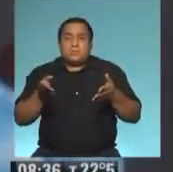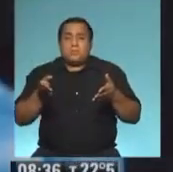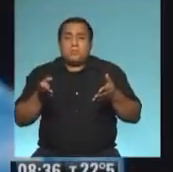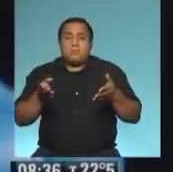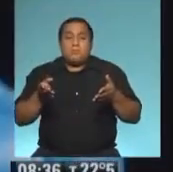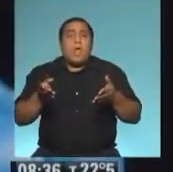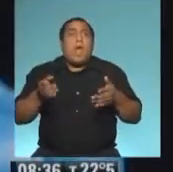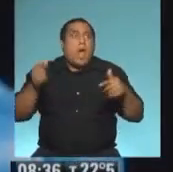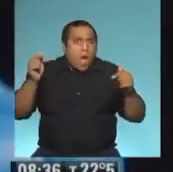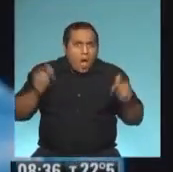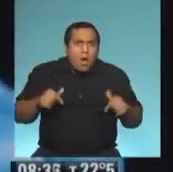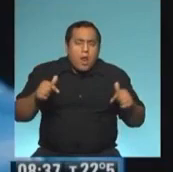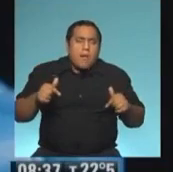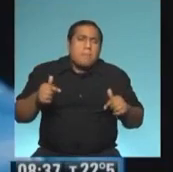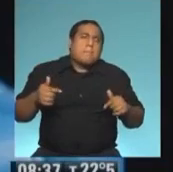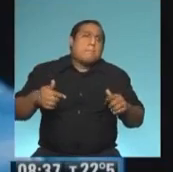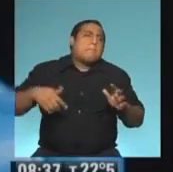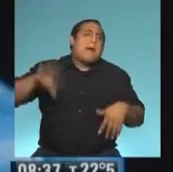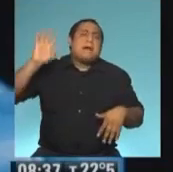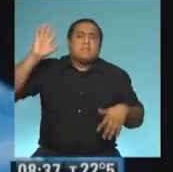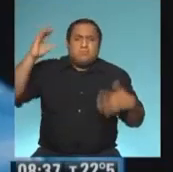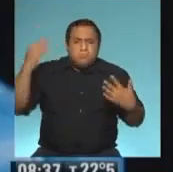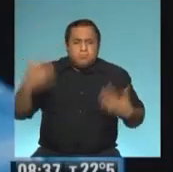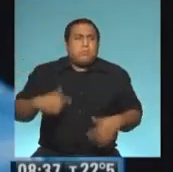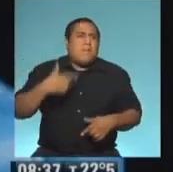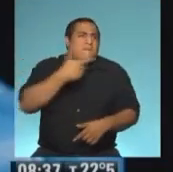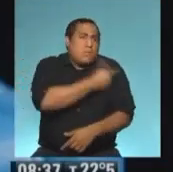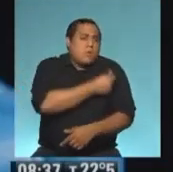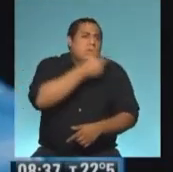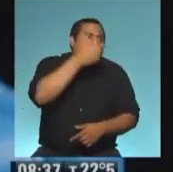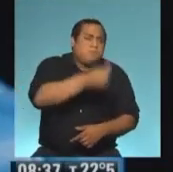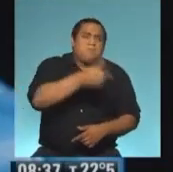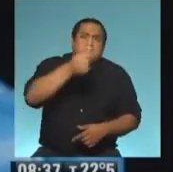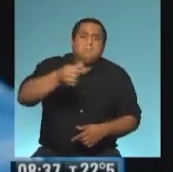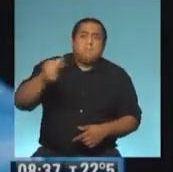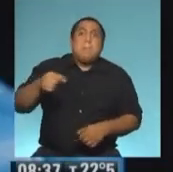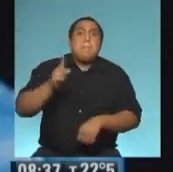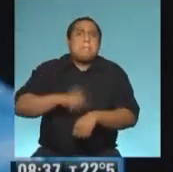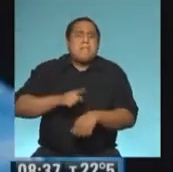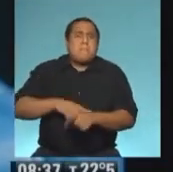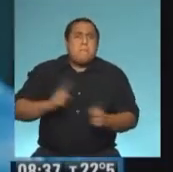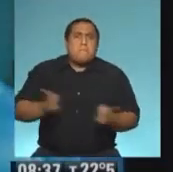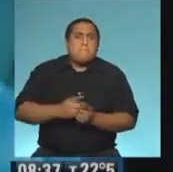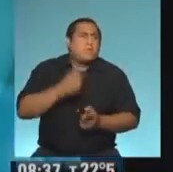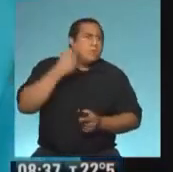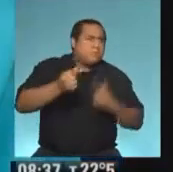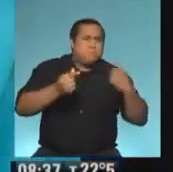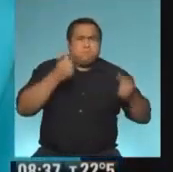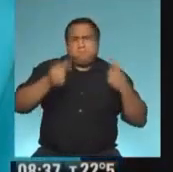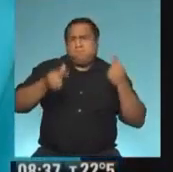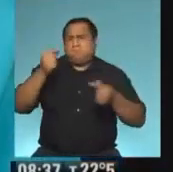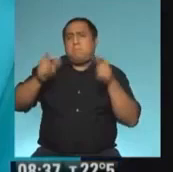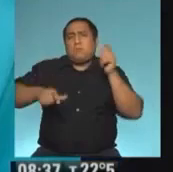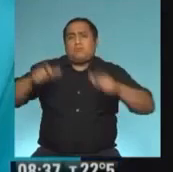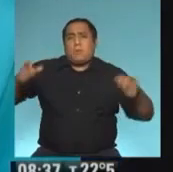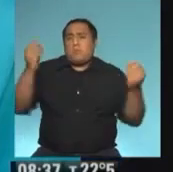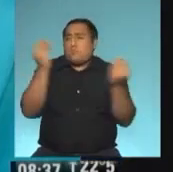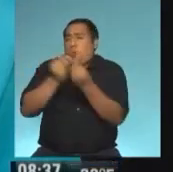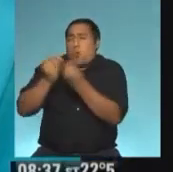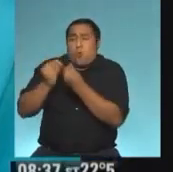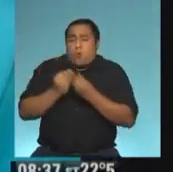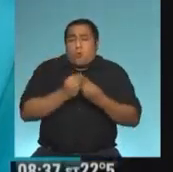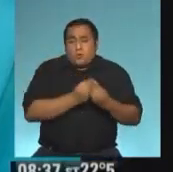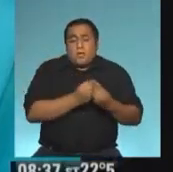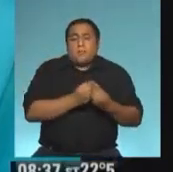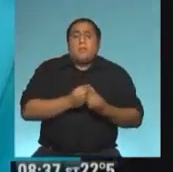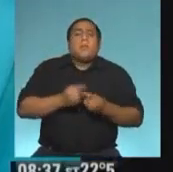las vacunas juntas que aplica nuestro país, y hay que aplicarlas en un corto tiempo, en forma masiva.